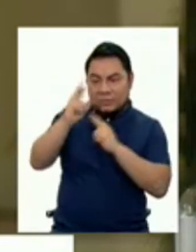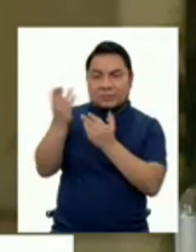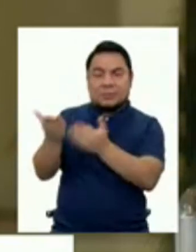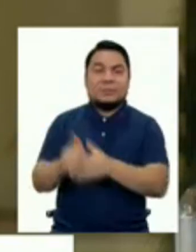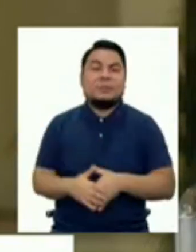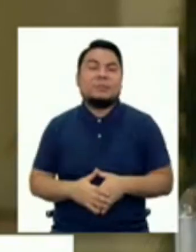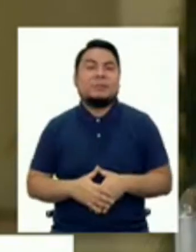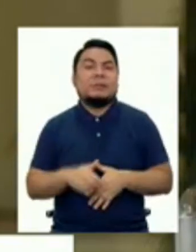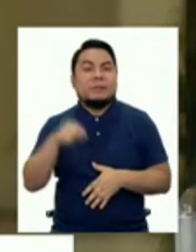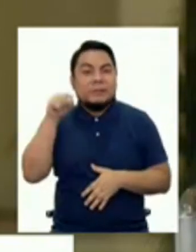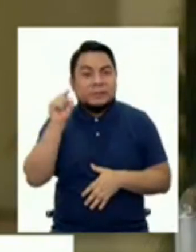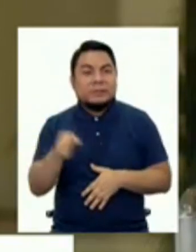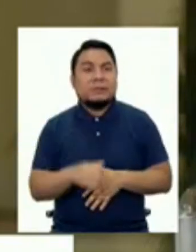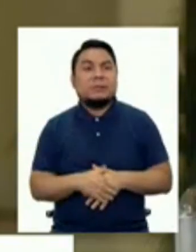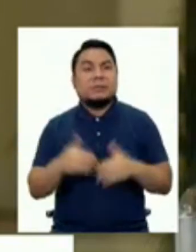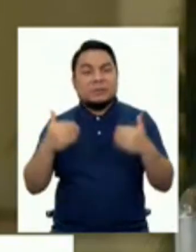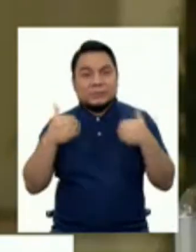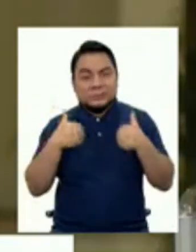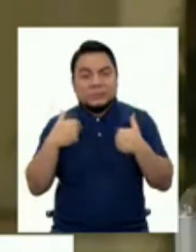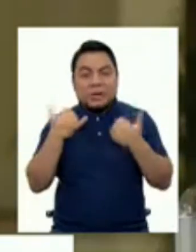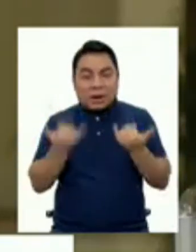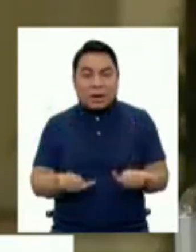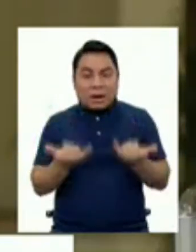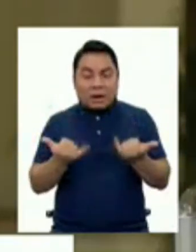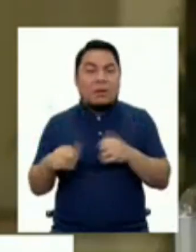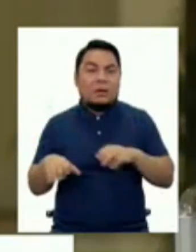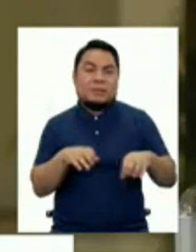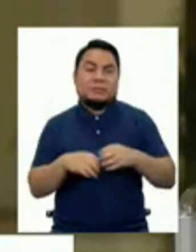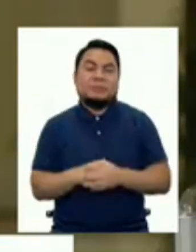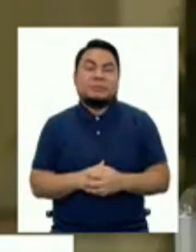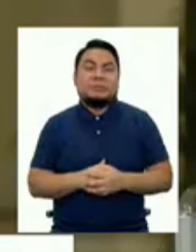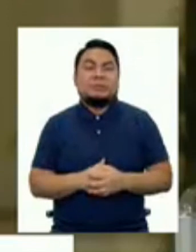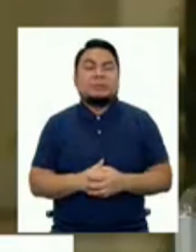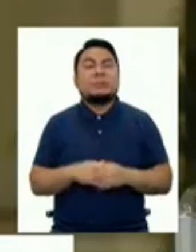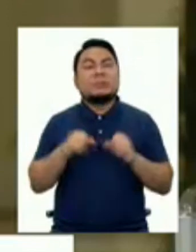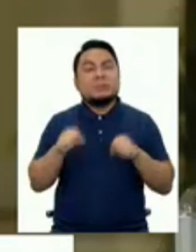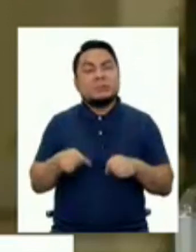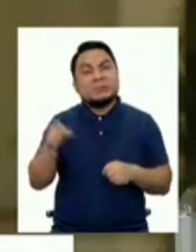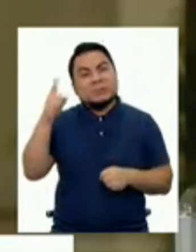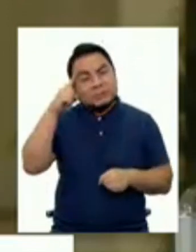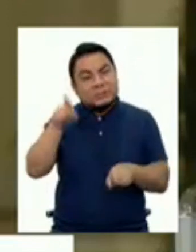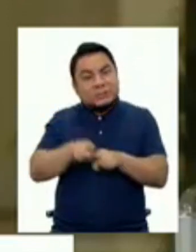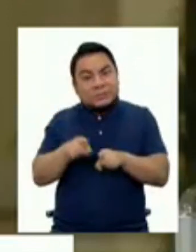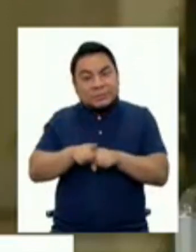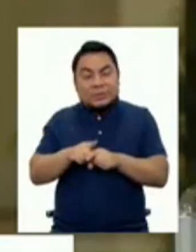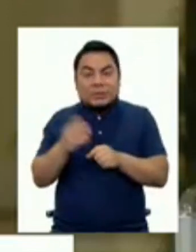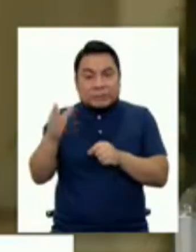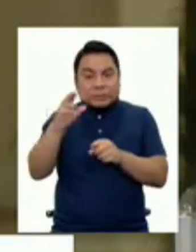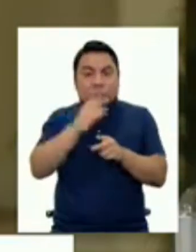O sea, eso tenemos que aplicarlo ahora. Y aplicando eso evitamos el rebrote.